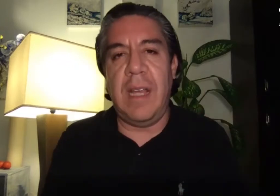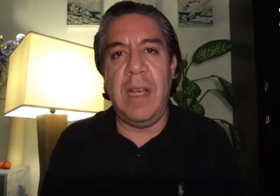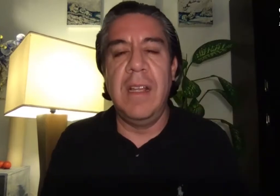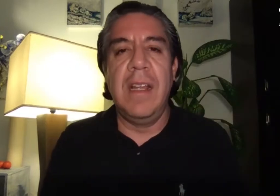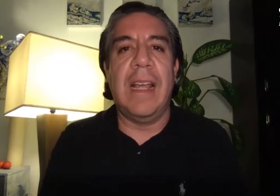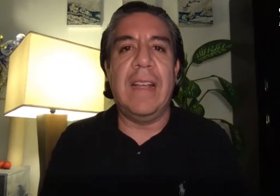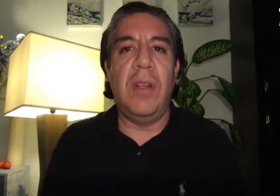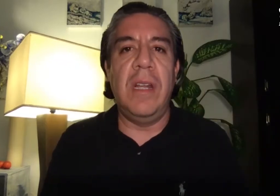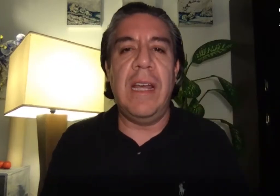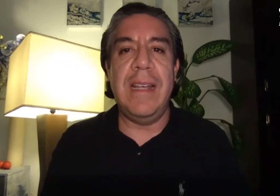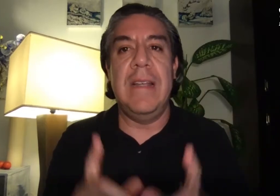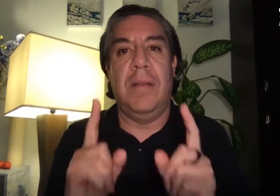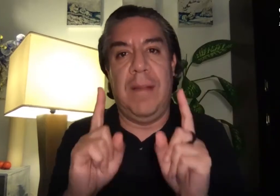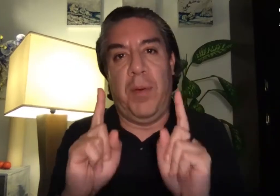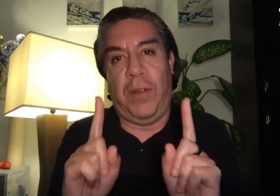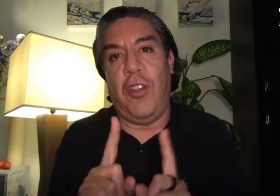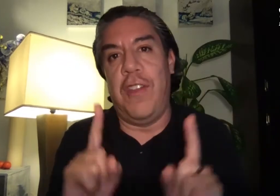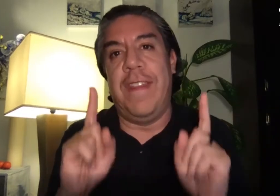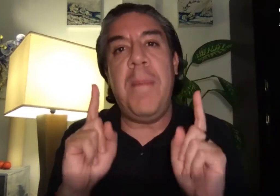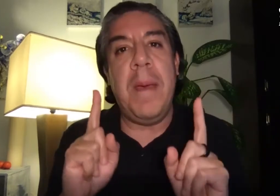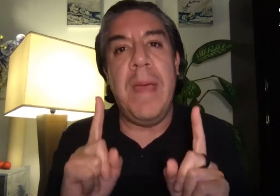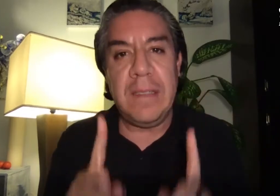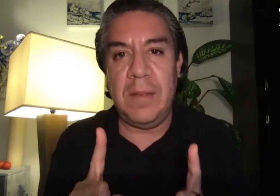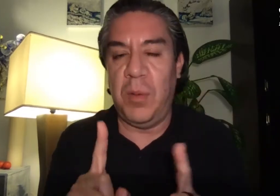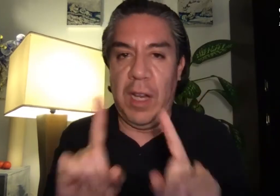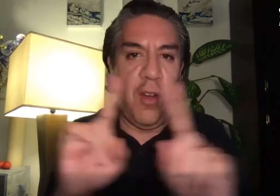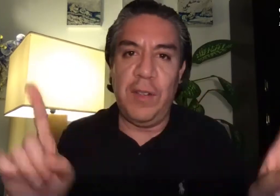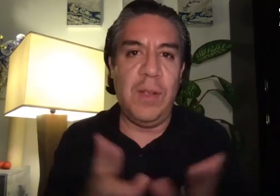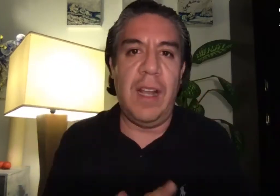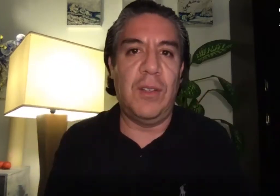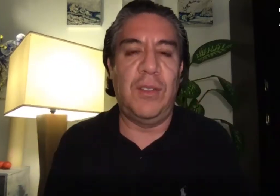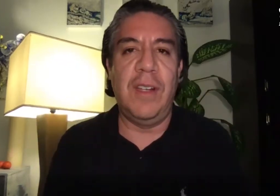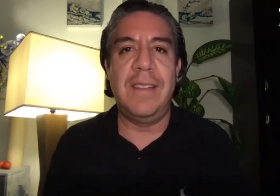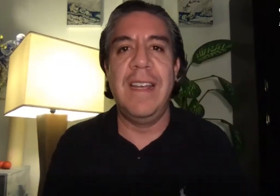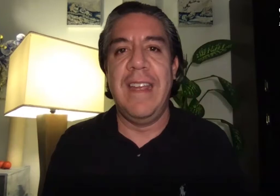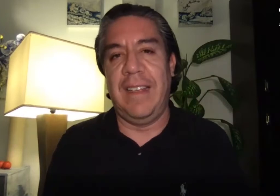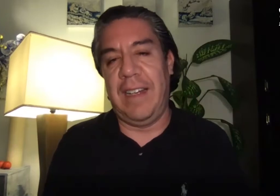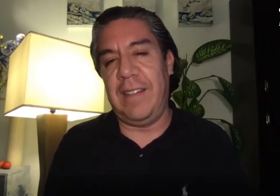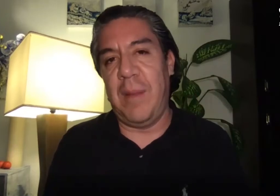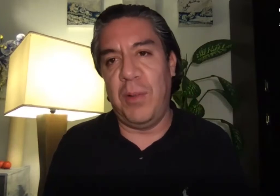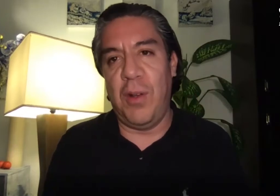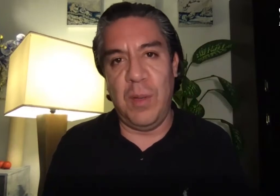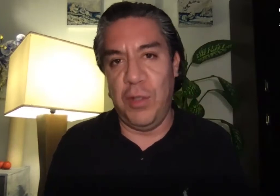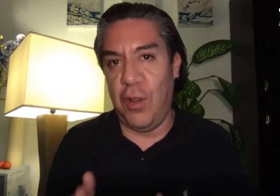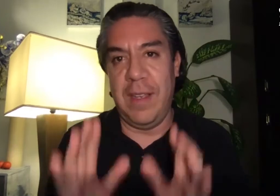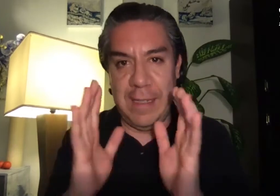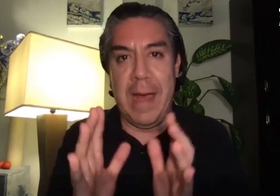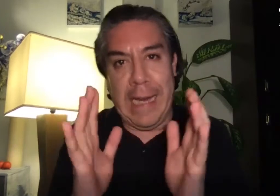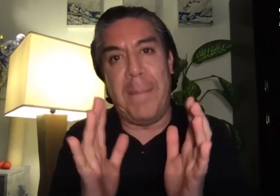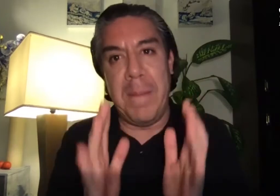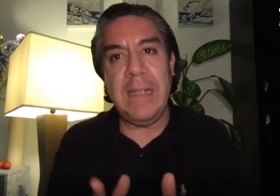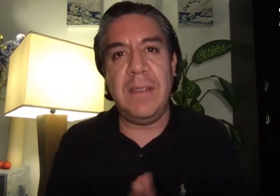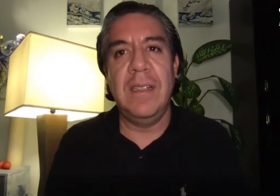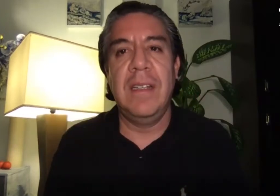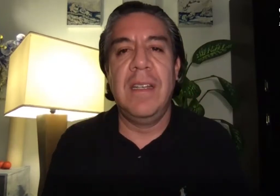en esta gasolinera, por cierto, de Pemex, porque no es una de las concesiones extranjeras que de pronto conocemos, no, es